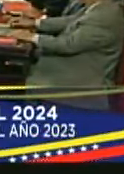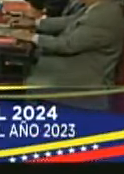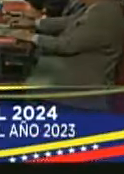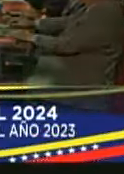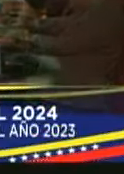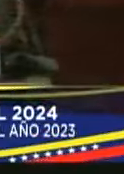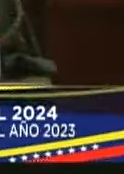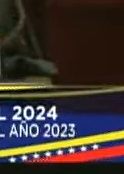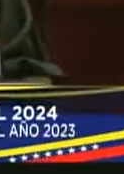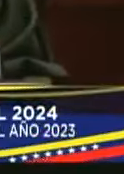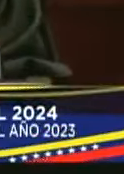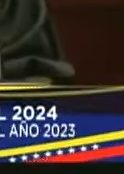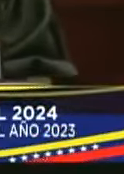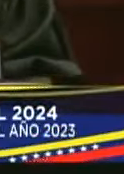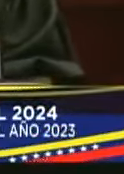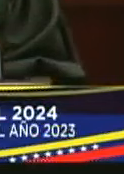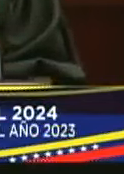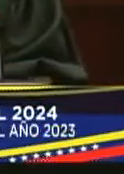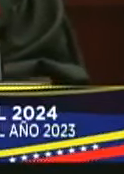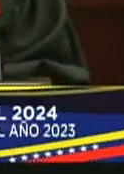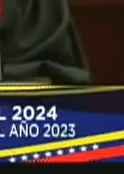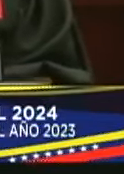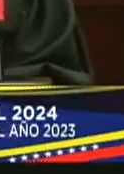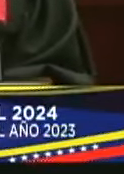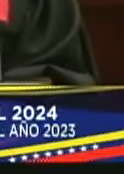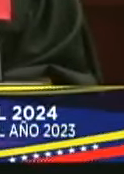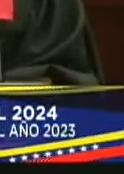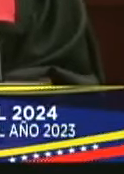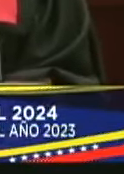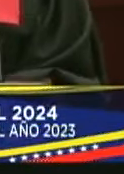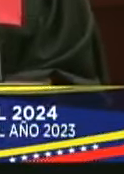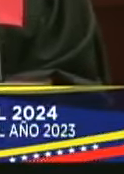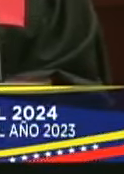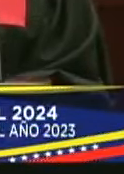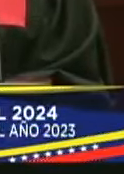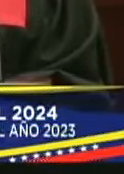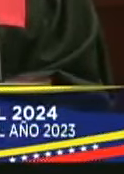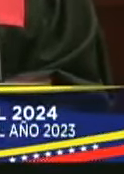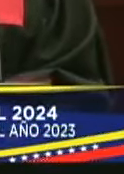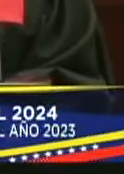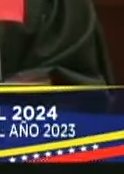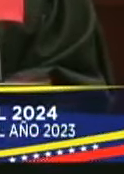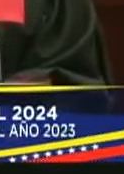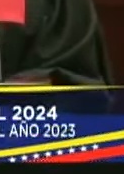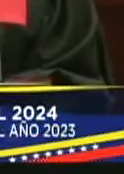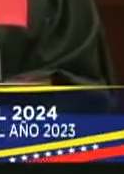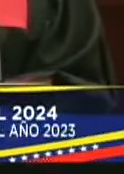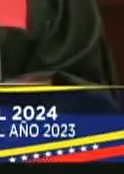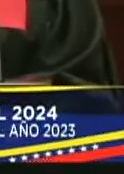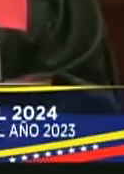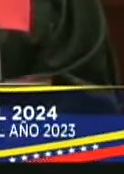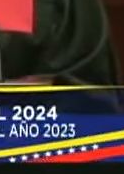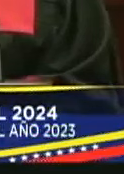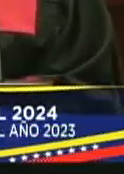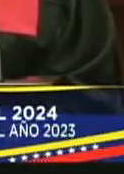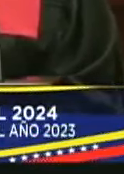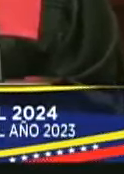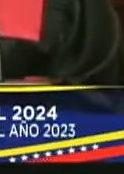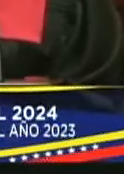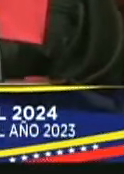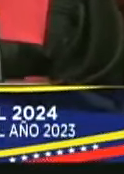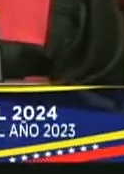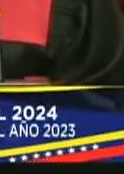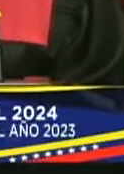se aleja de la configuración liberal del Estado de Derecho que se apoya en el canon de la igualdad formal de